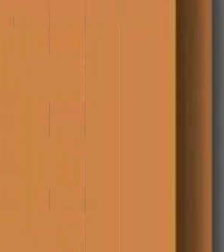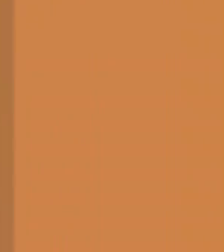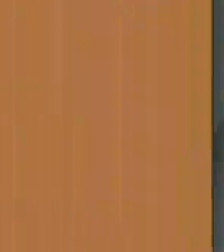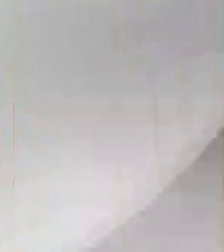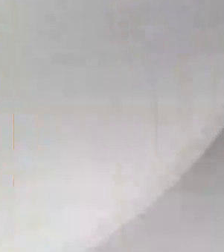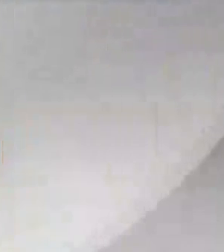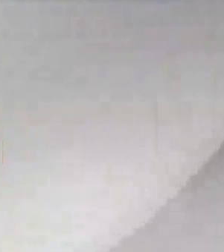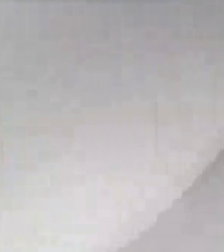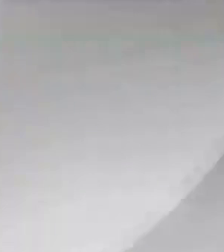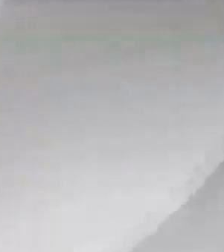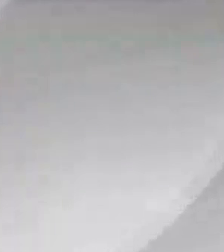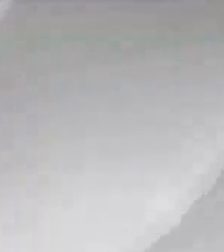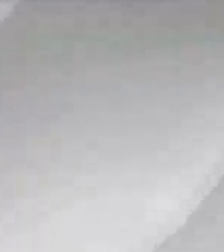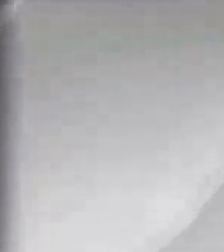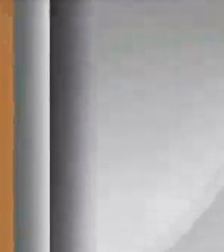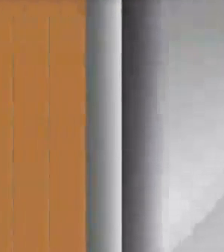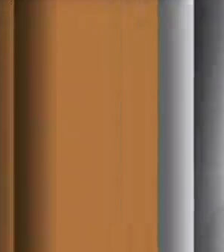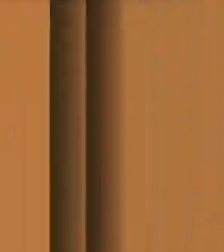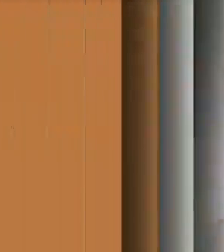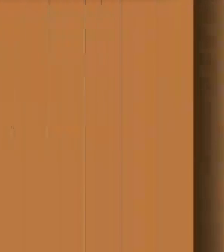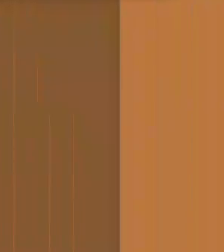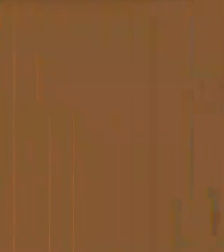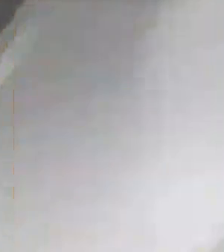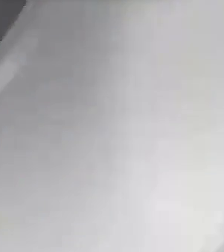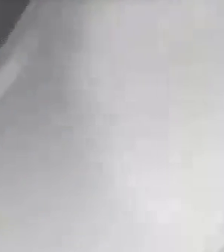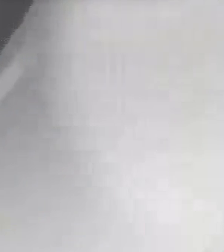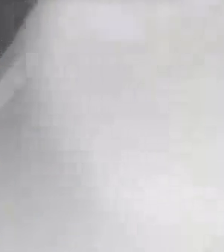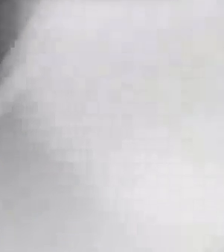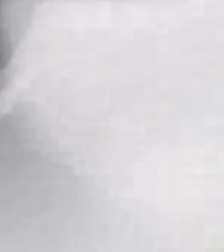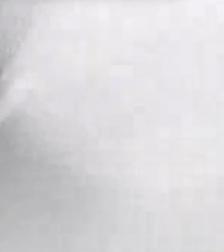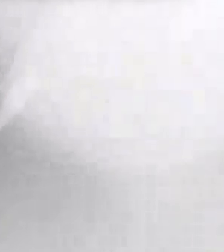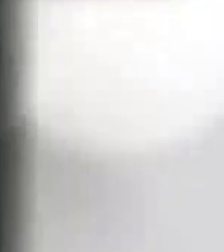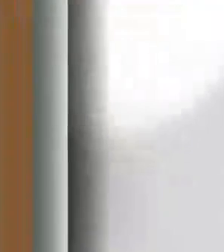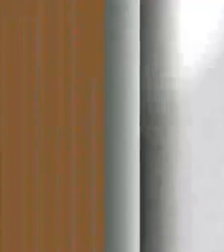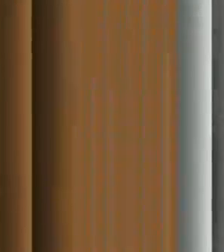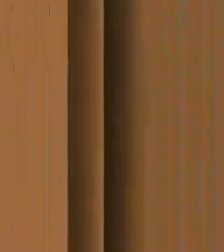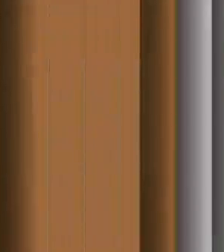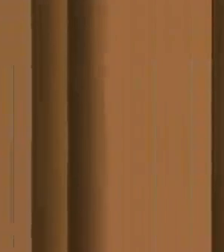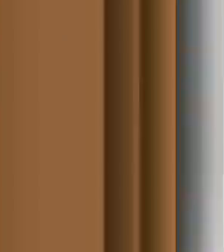seguimos con noticias globovisión salud